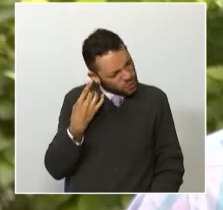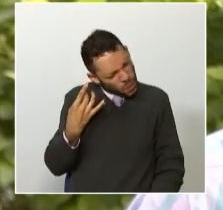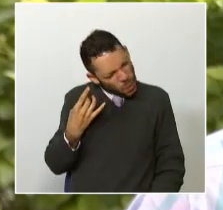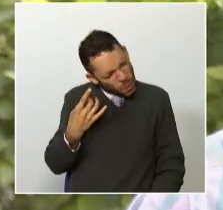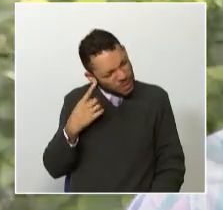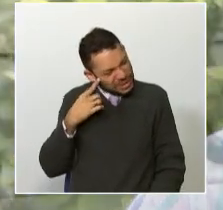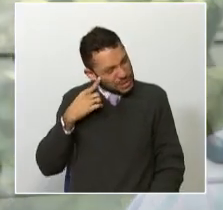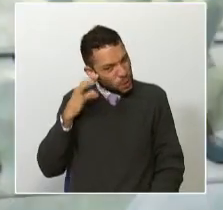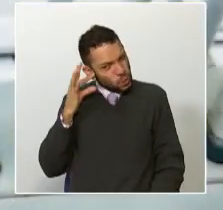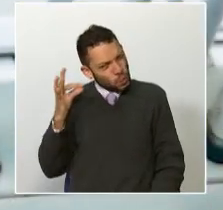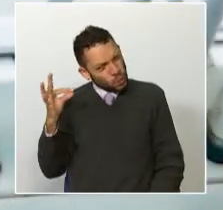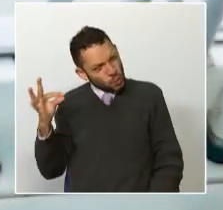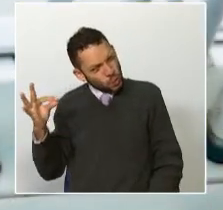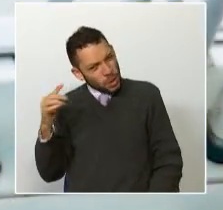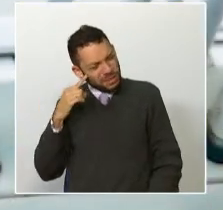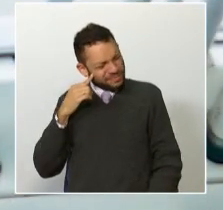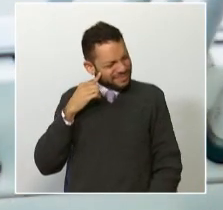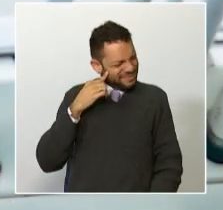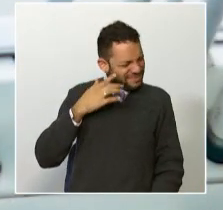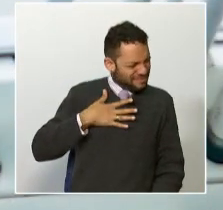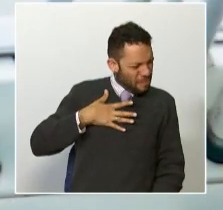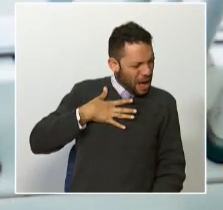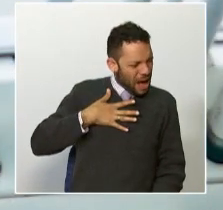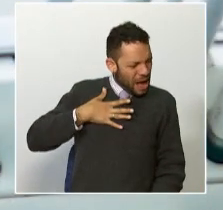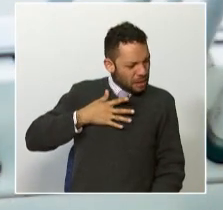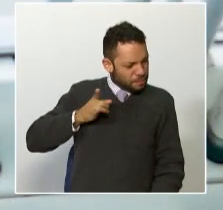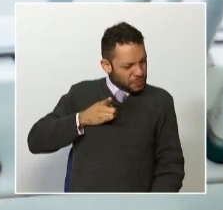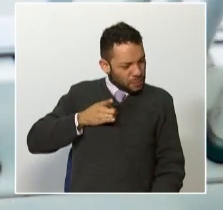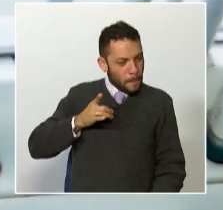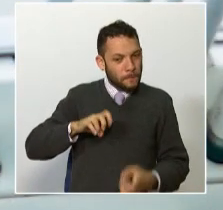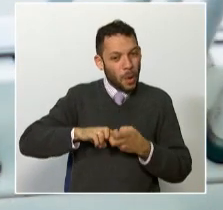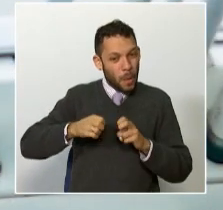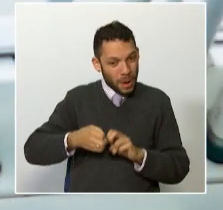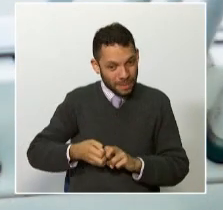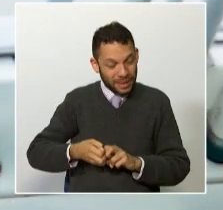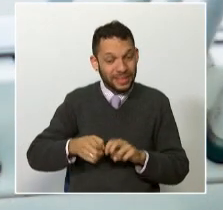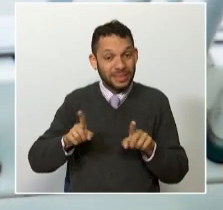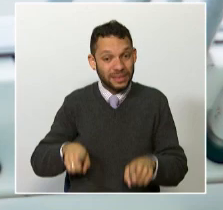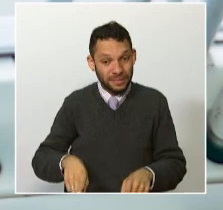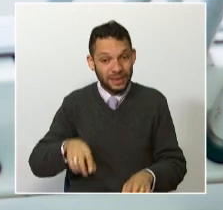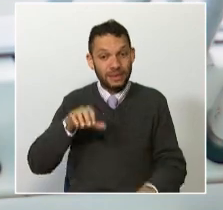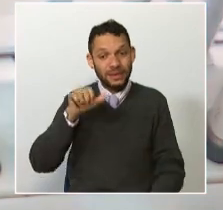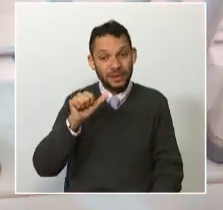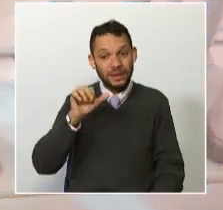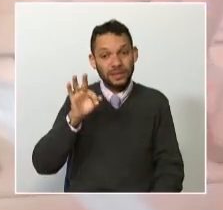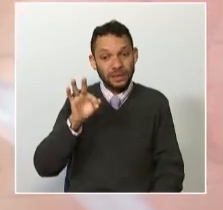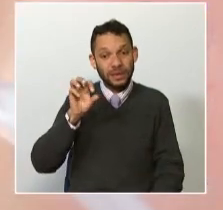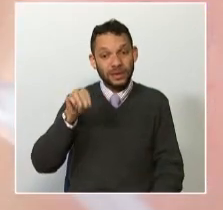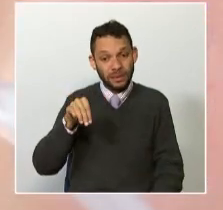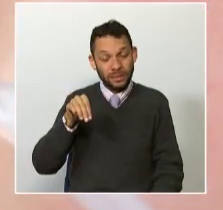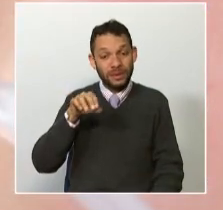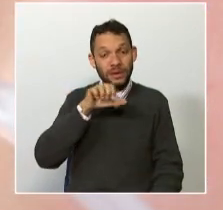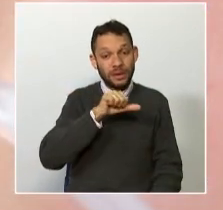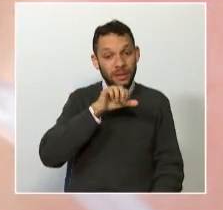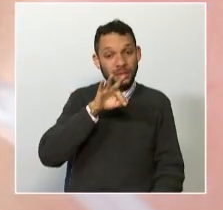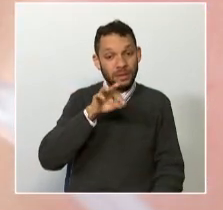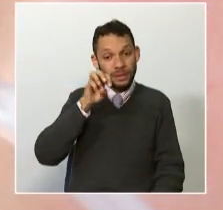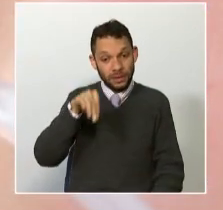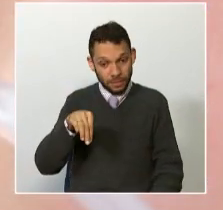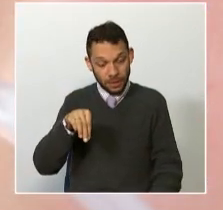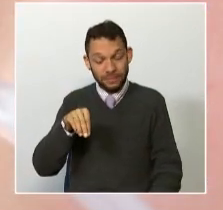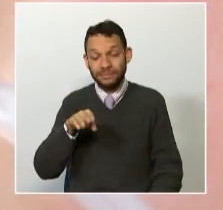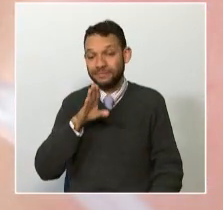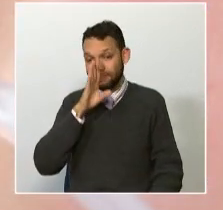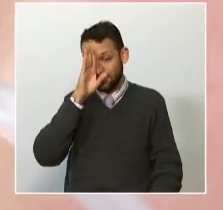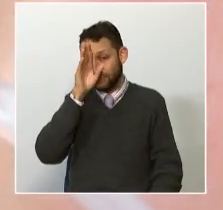con zumbidos, con problemas de ATM, que es una de las consultas muy